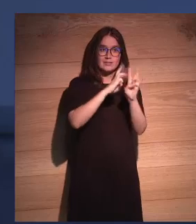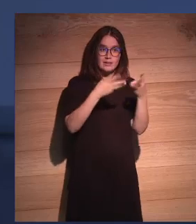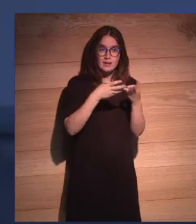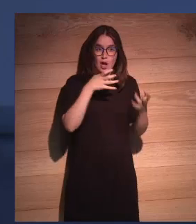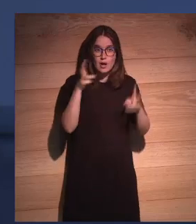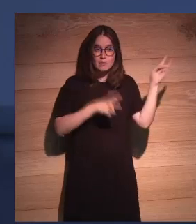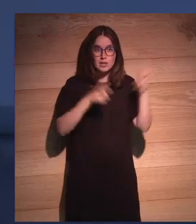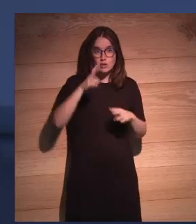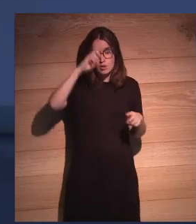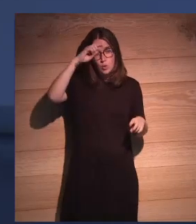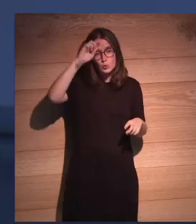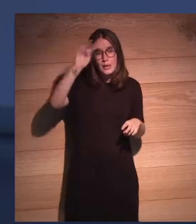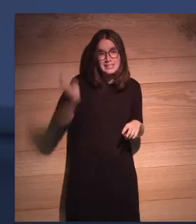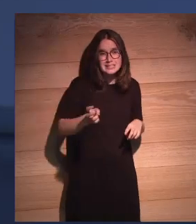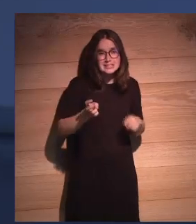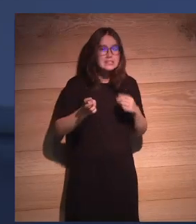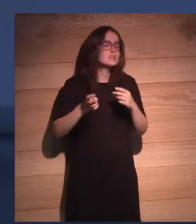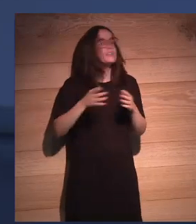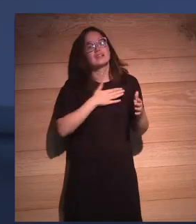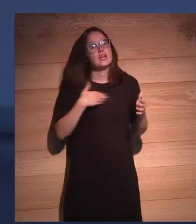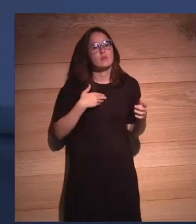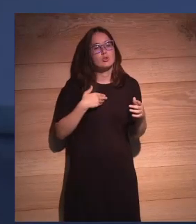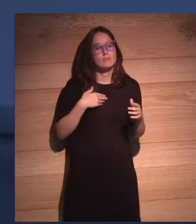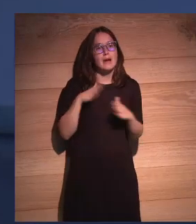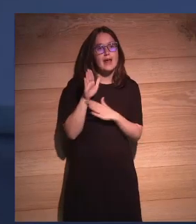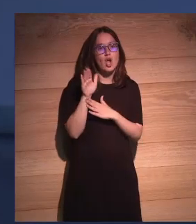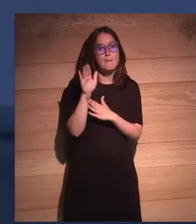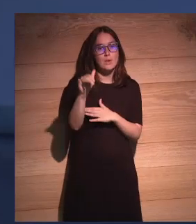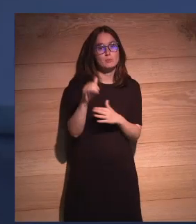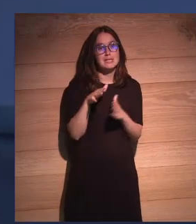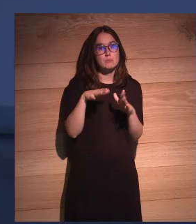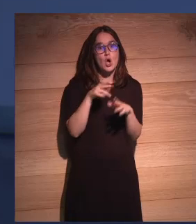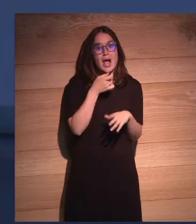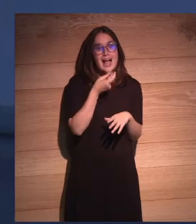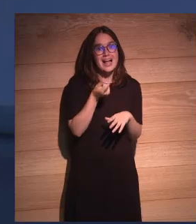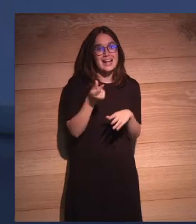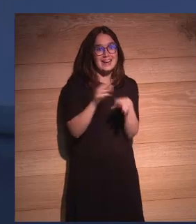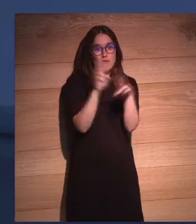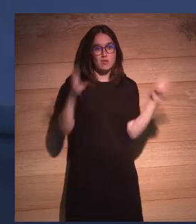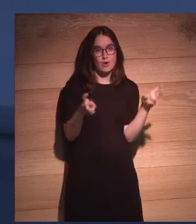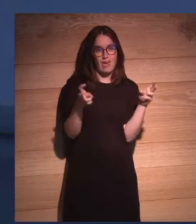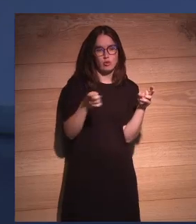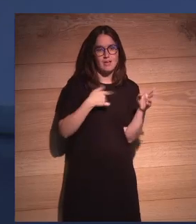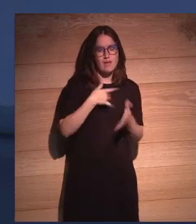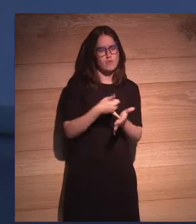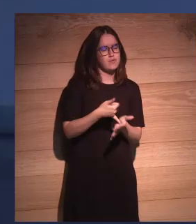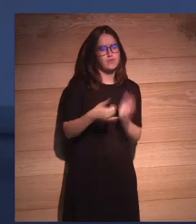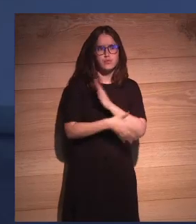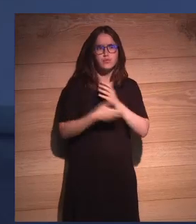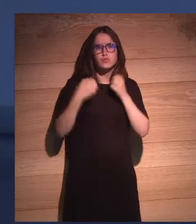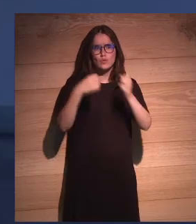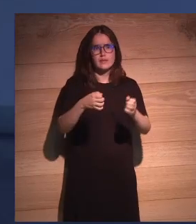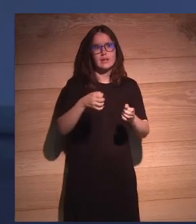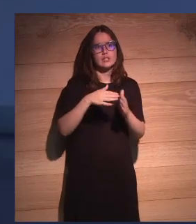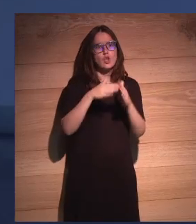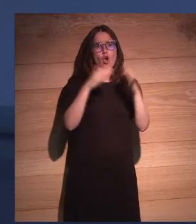personas de Entre Culturas, me ha parecido ver, queremos llegar a los campos de refugiados. Ahí es donde hay una verdadera vulnerabilidad. Los campos de